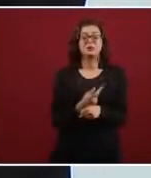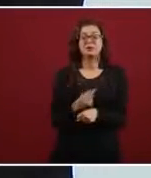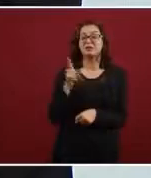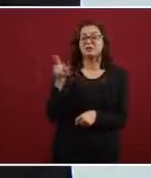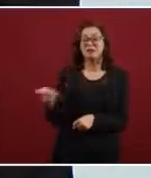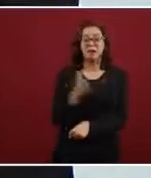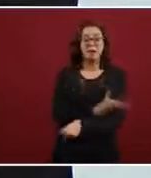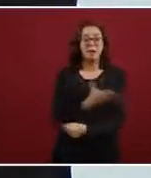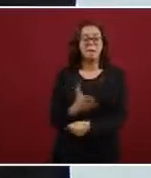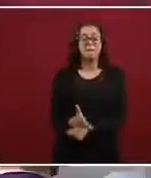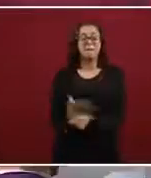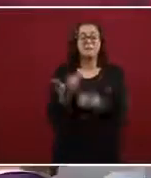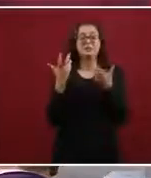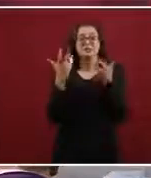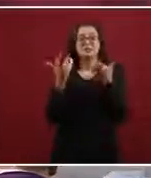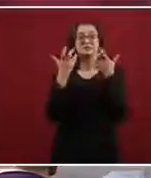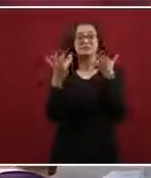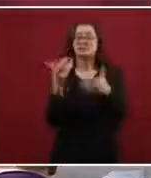sucumbieron